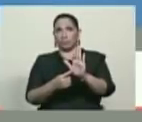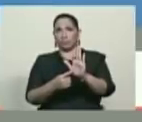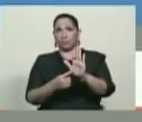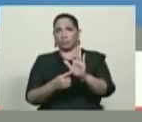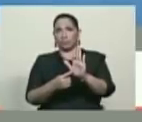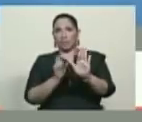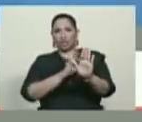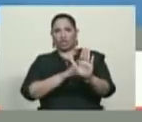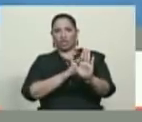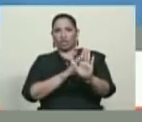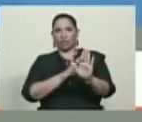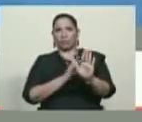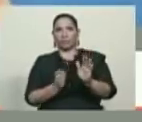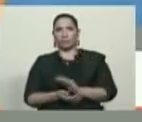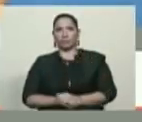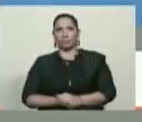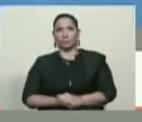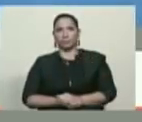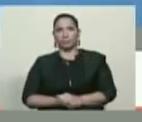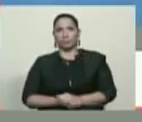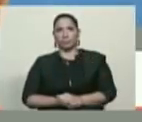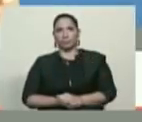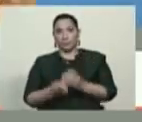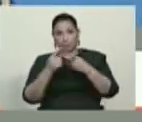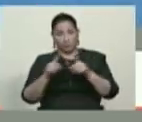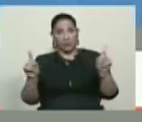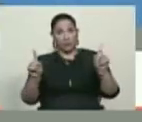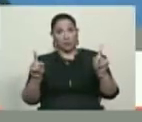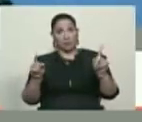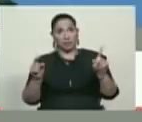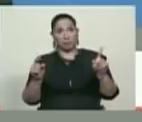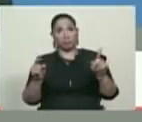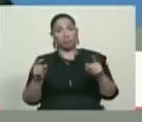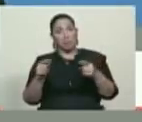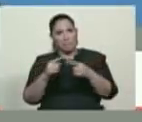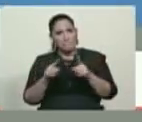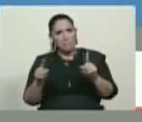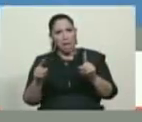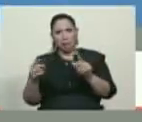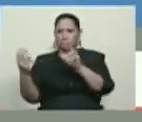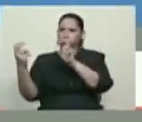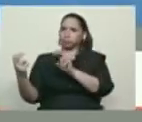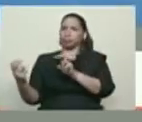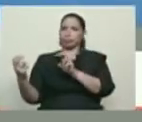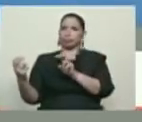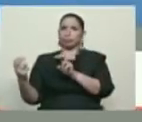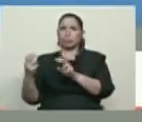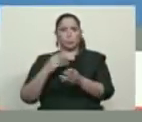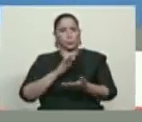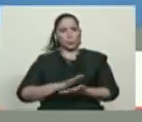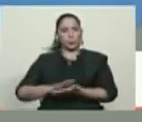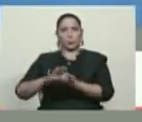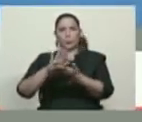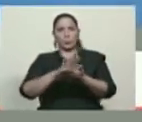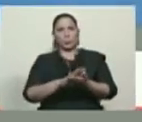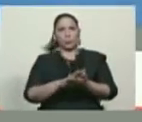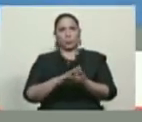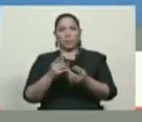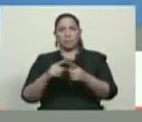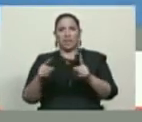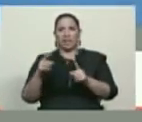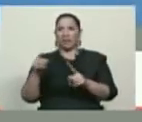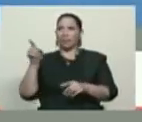de Chile. Diferencia, pero con tolerancia. La intolerancia ideológica que ha sembrado Estados Unidos